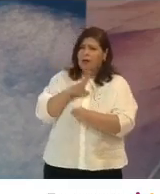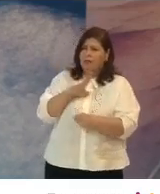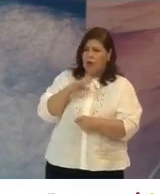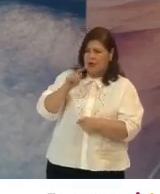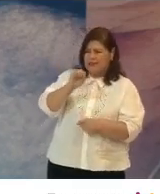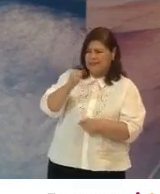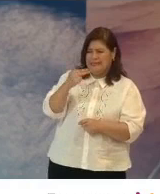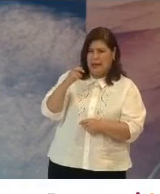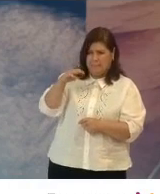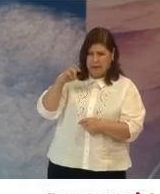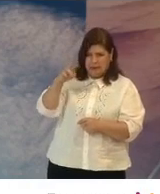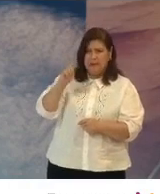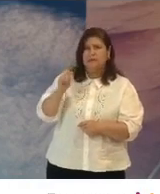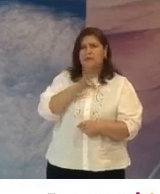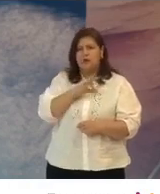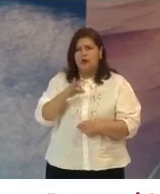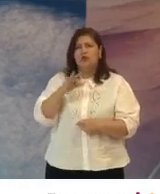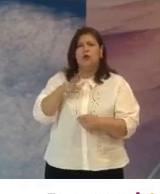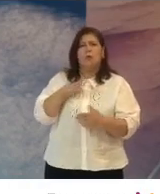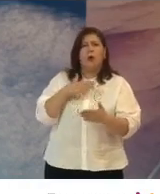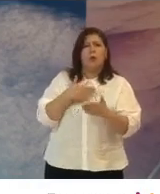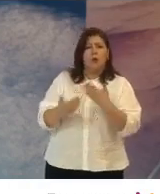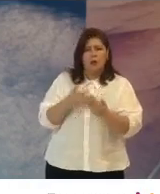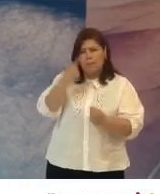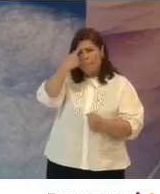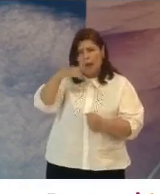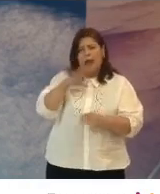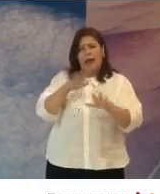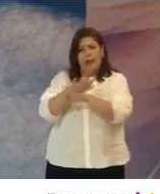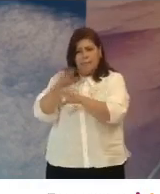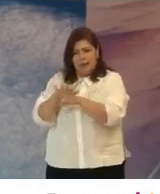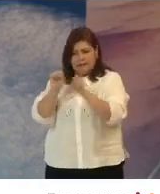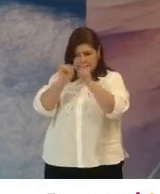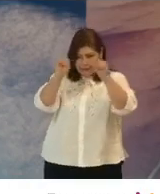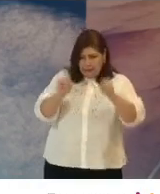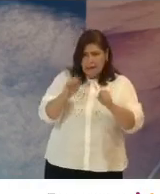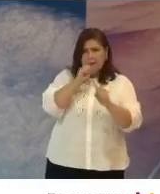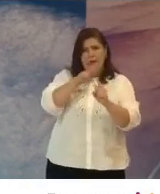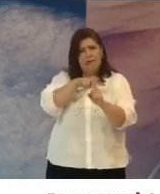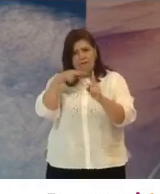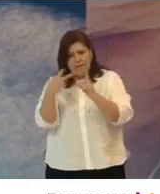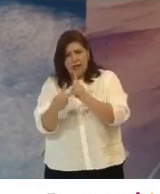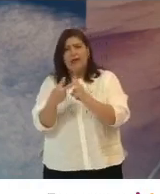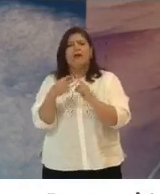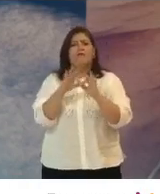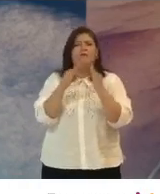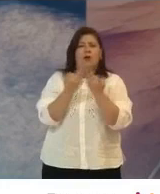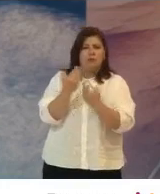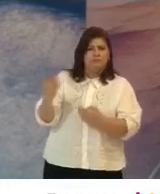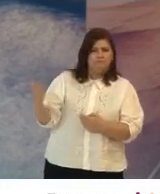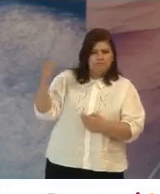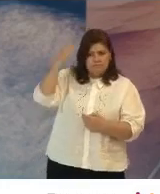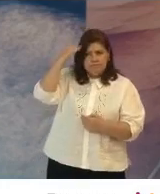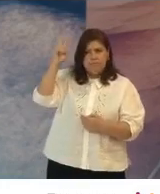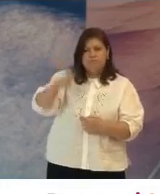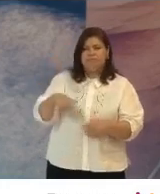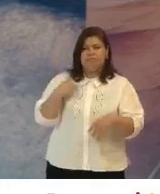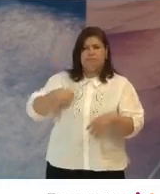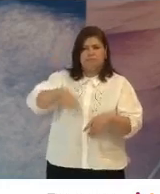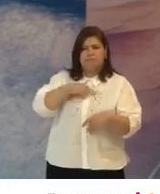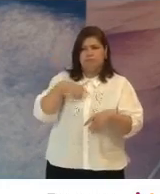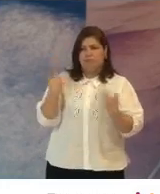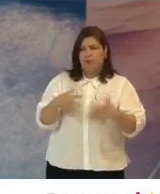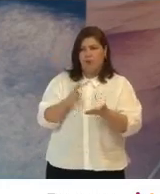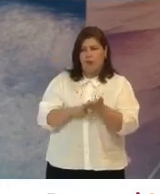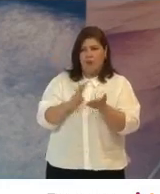como modelo basado en la conciencia para cambiar los sistemas, así como de su visión y estilo de liderar, es un privilegio para nuestra